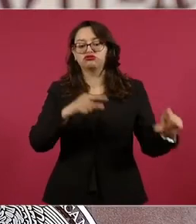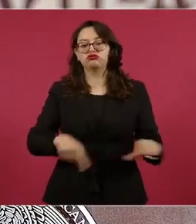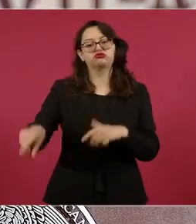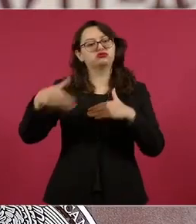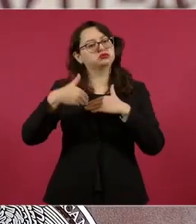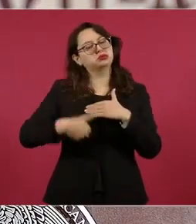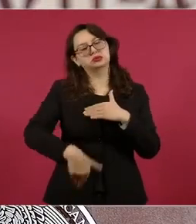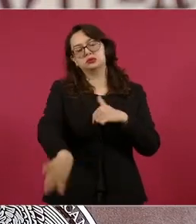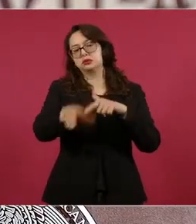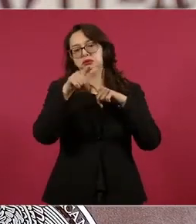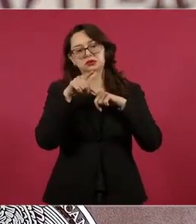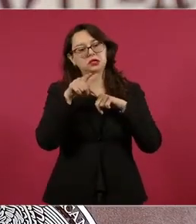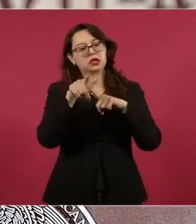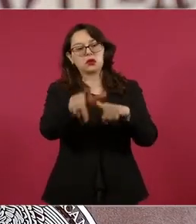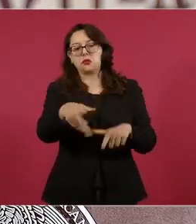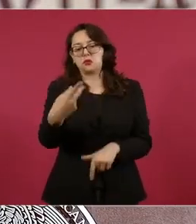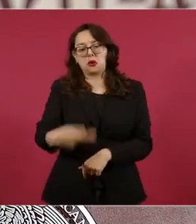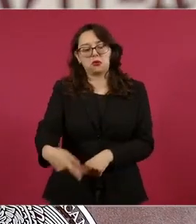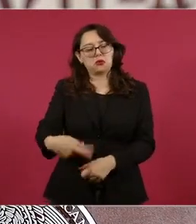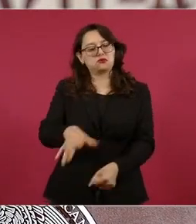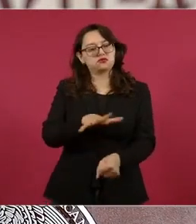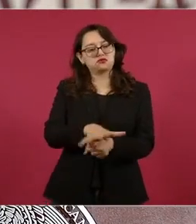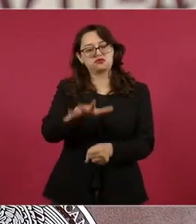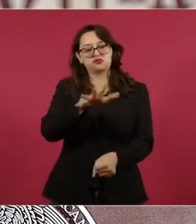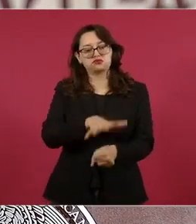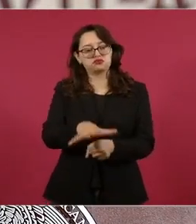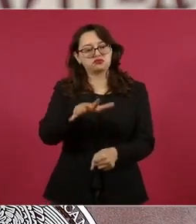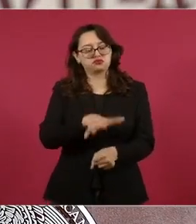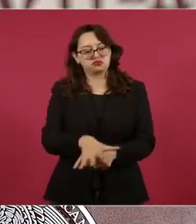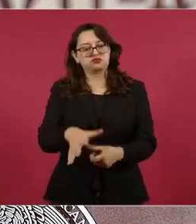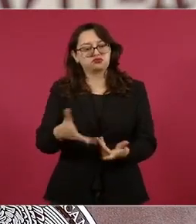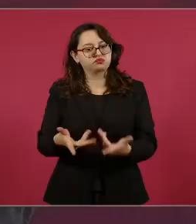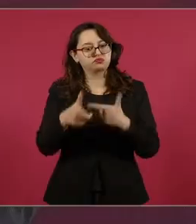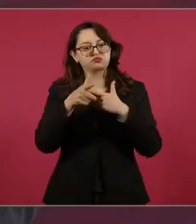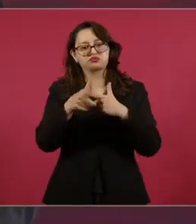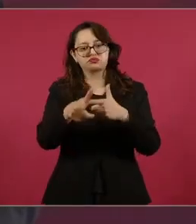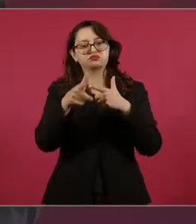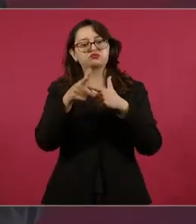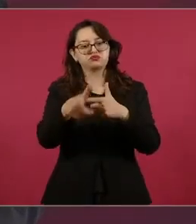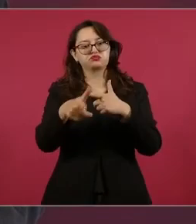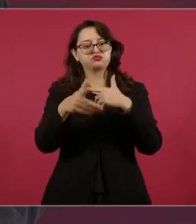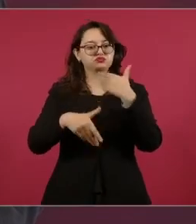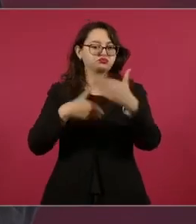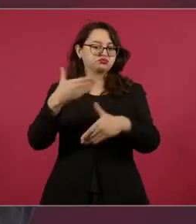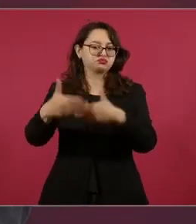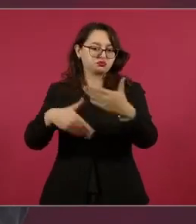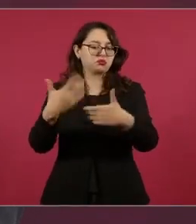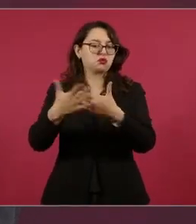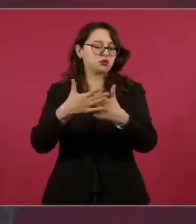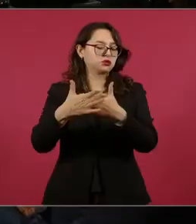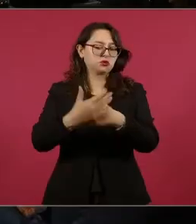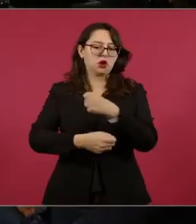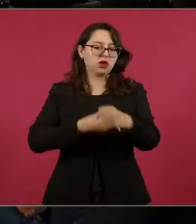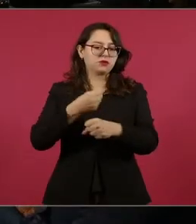mantener eh la autosuficiencia y la soberanía en vacunación para las siguientes